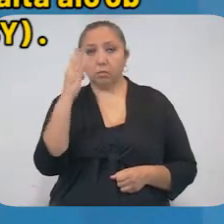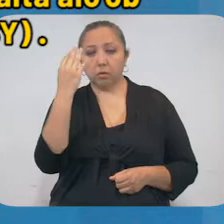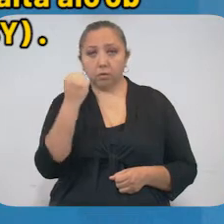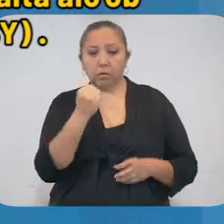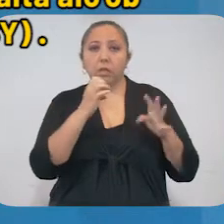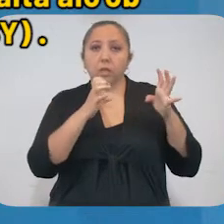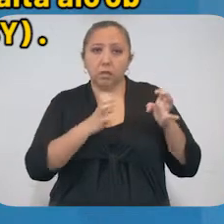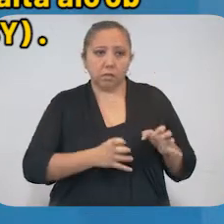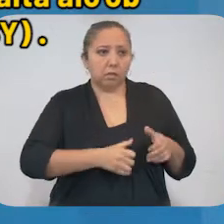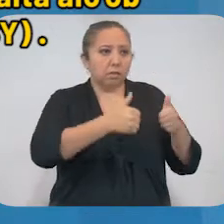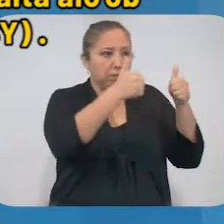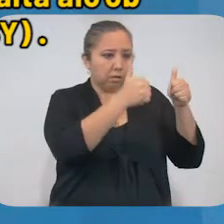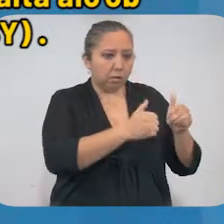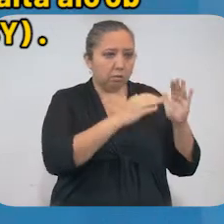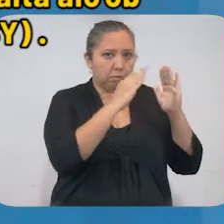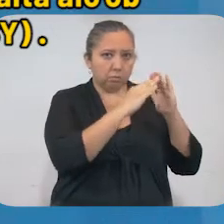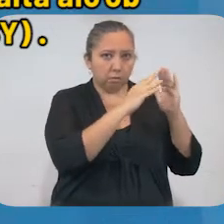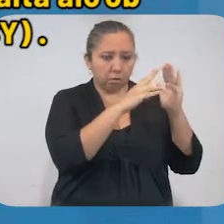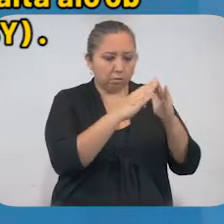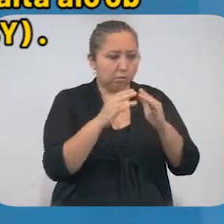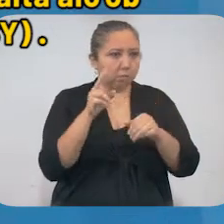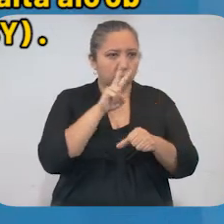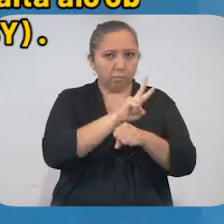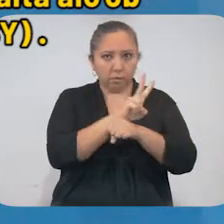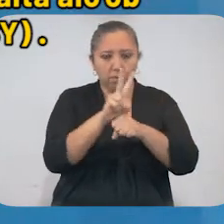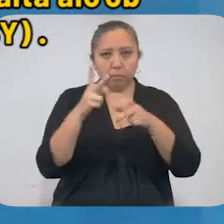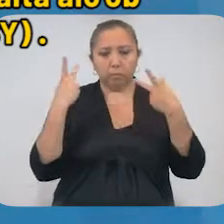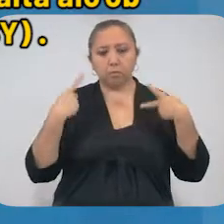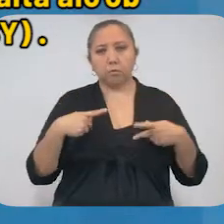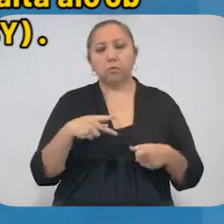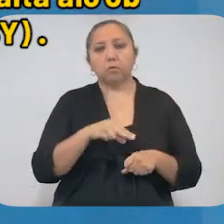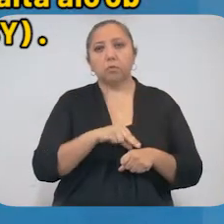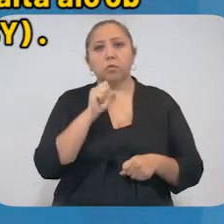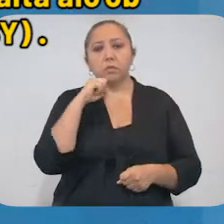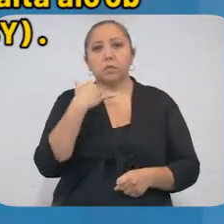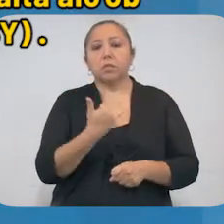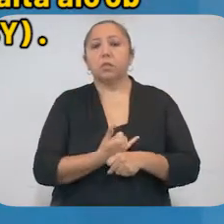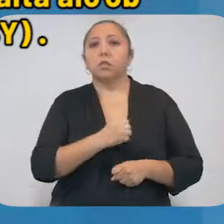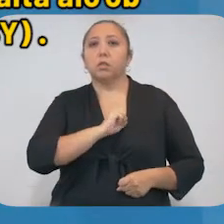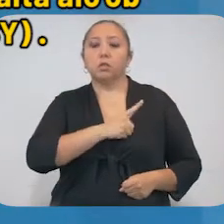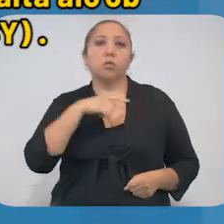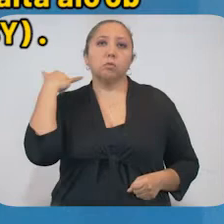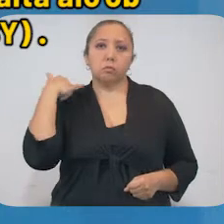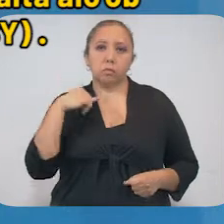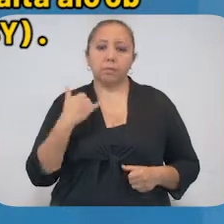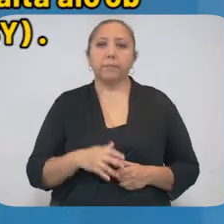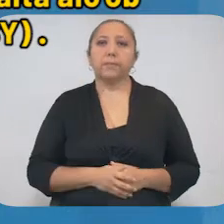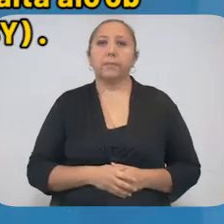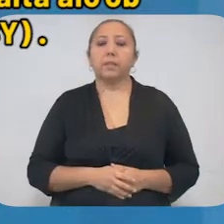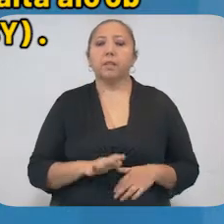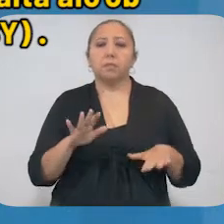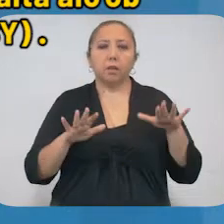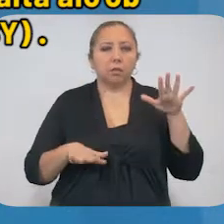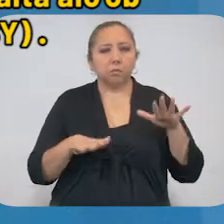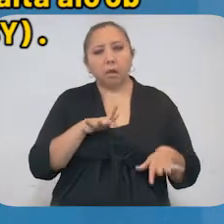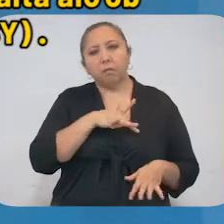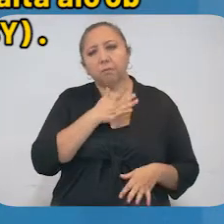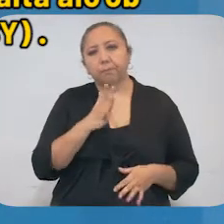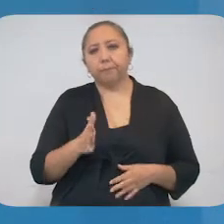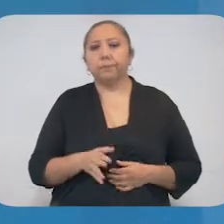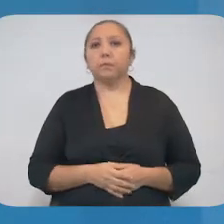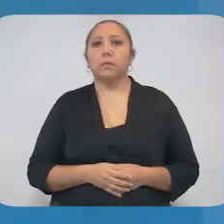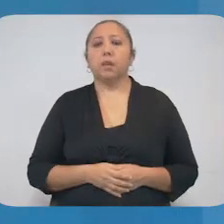están estables, aisladas y monitoreadas constantemente por personal médico de la Secretaría de Salud de Yucatán. Presentan síntomas